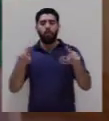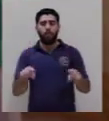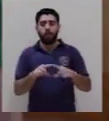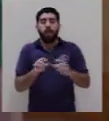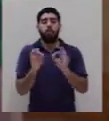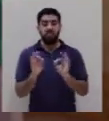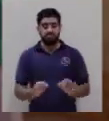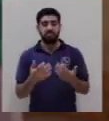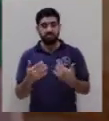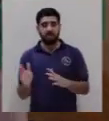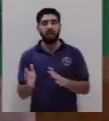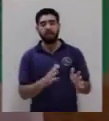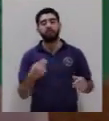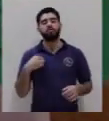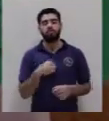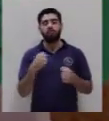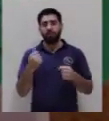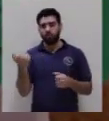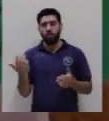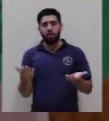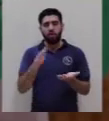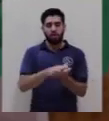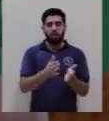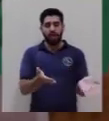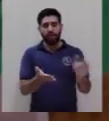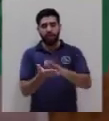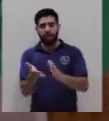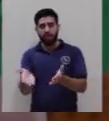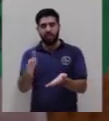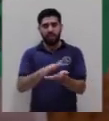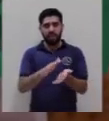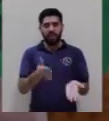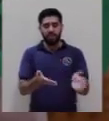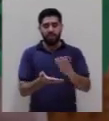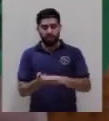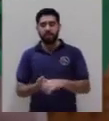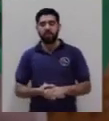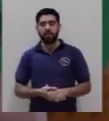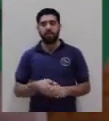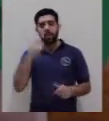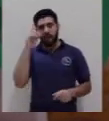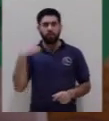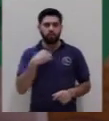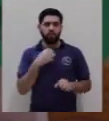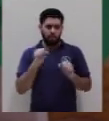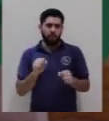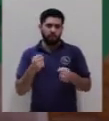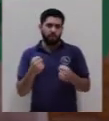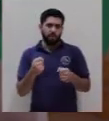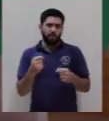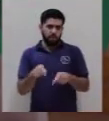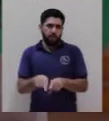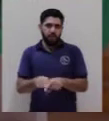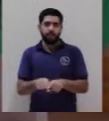Uh-huh. Inmediatamente después, venimos y hacemos estos dobleces. Uh-huh. Acá. Como que estuviéramos doblando un